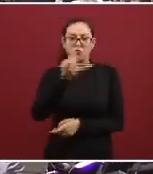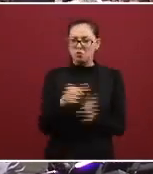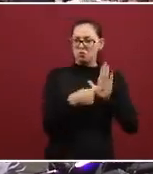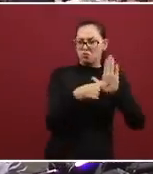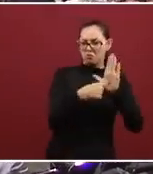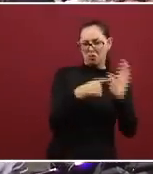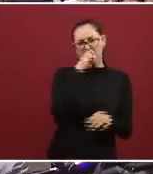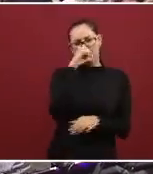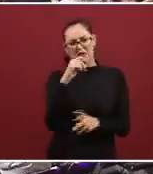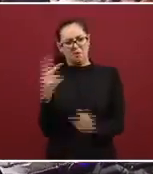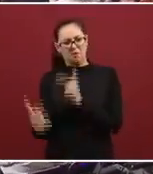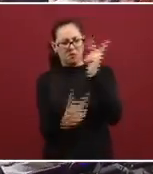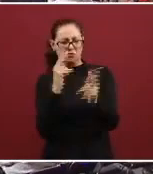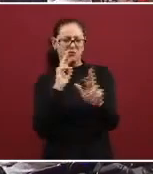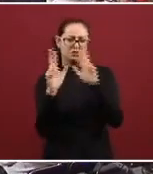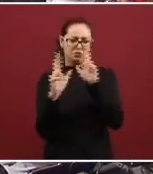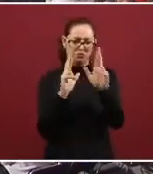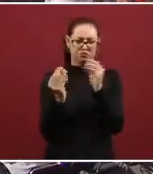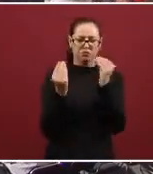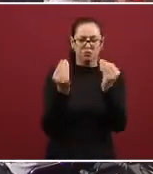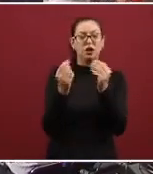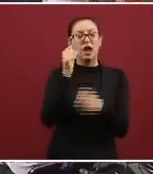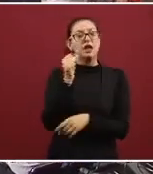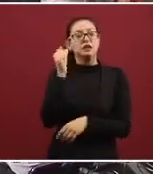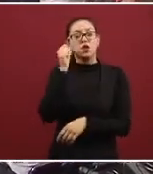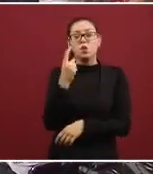quedamos pendientes ayer.